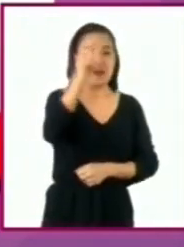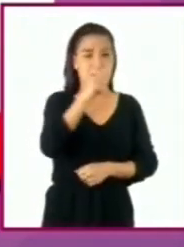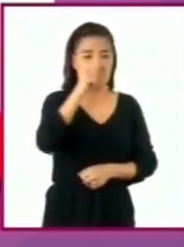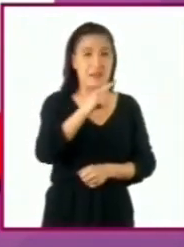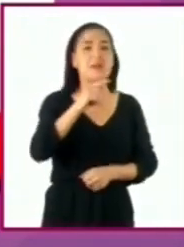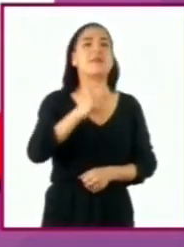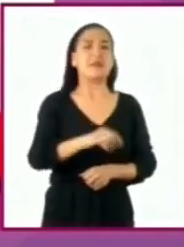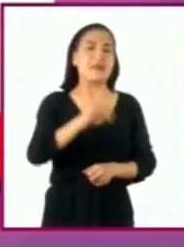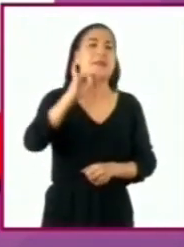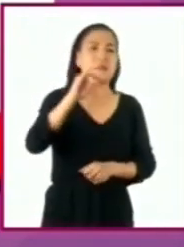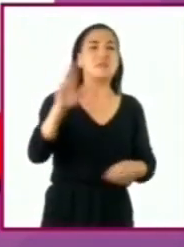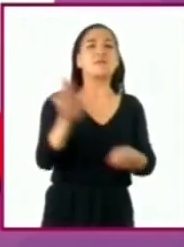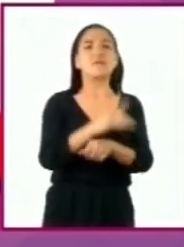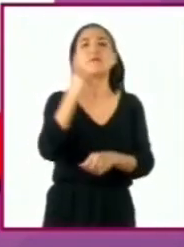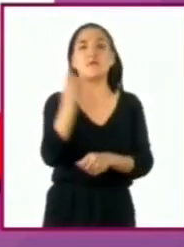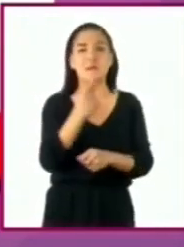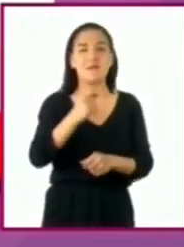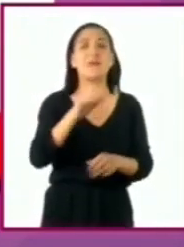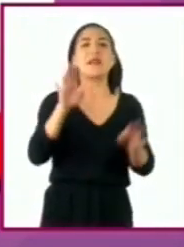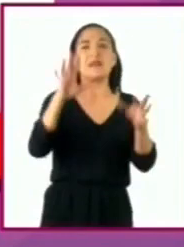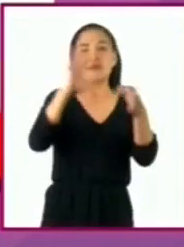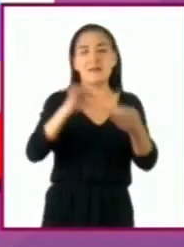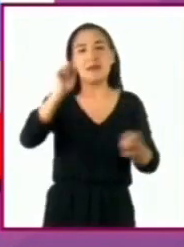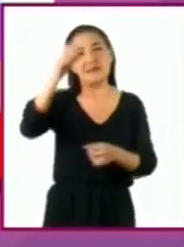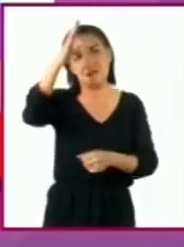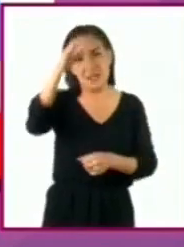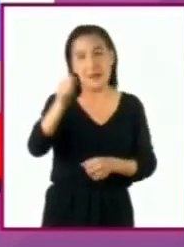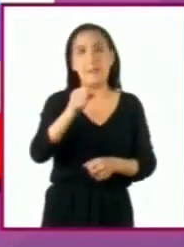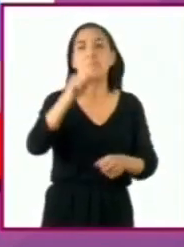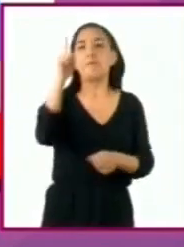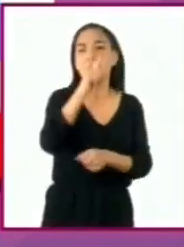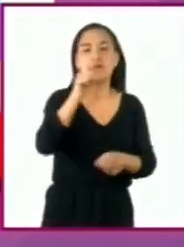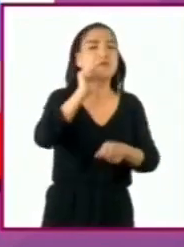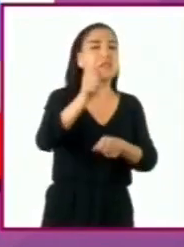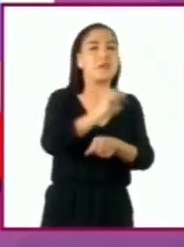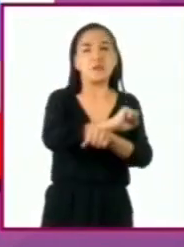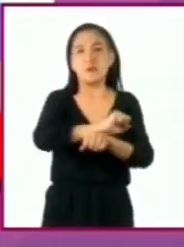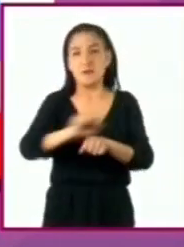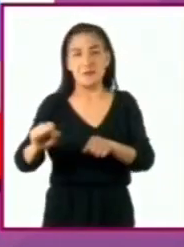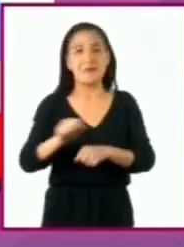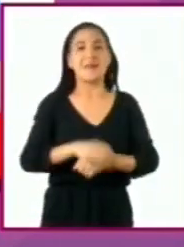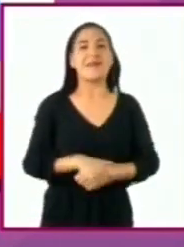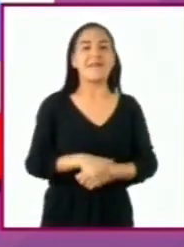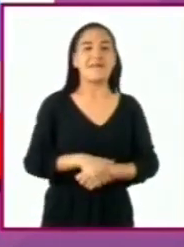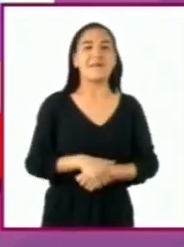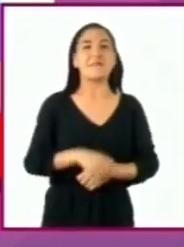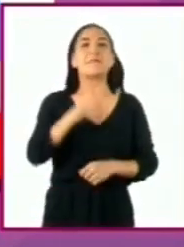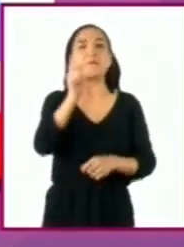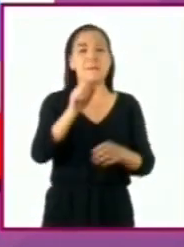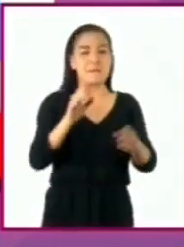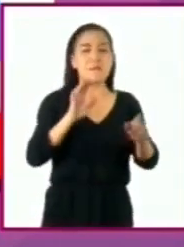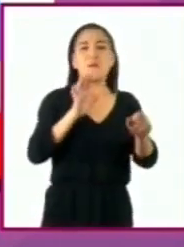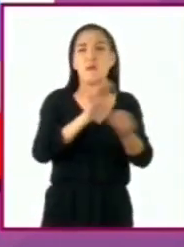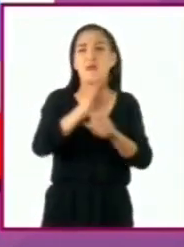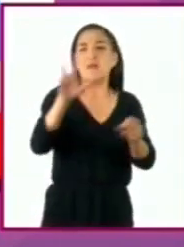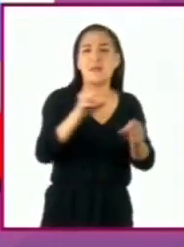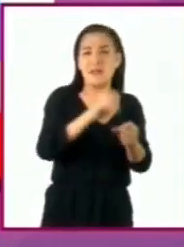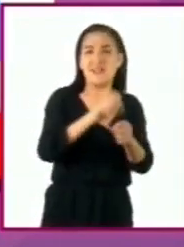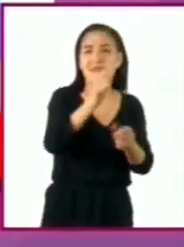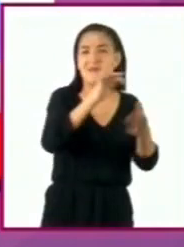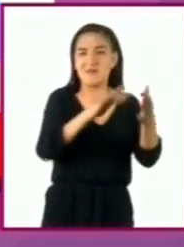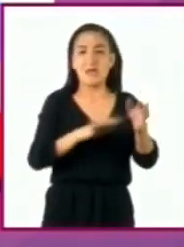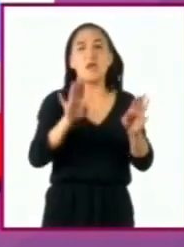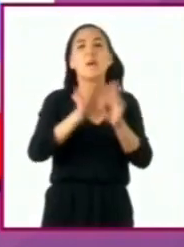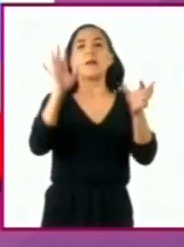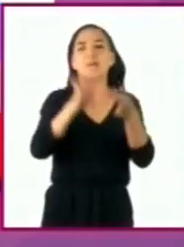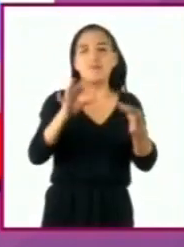Sí, porque explica los conceptos con un lenguaje sencillo. ¿Qué contiene? Una explicación de cómo se